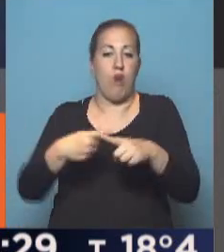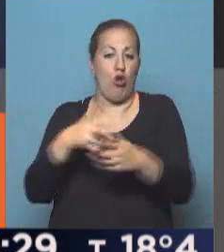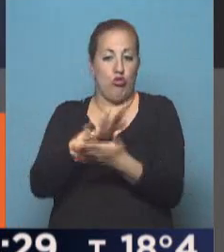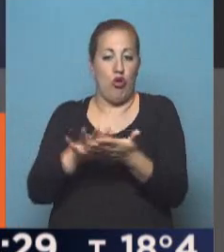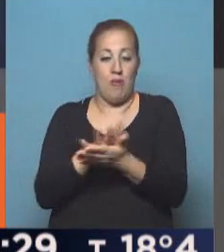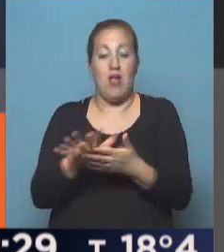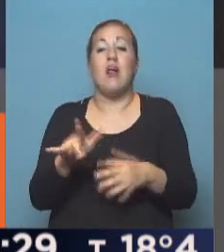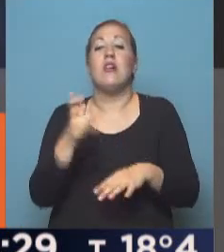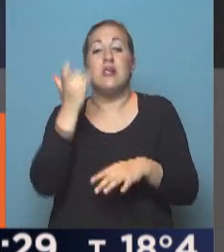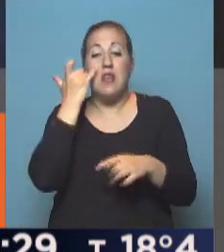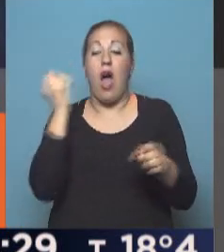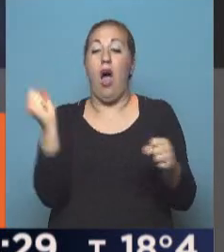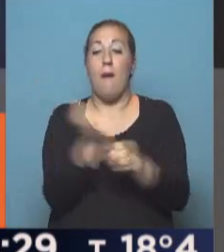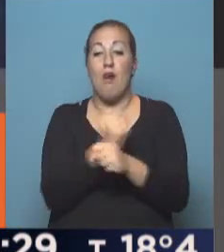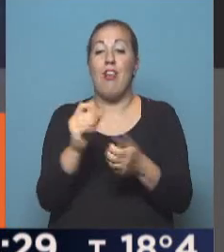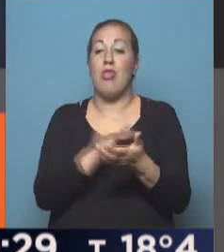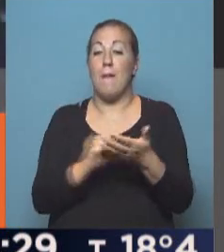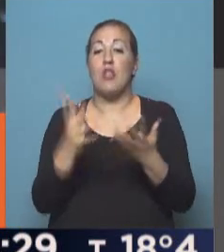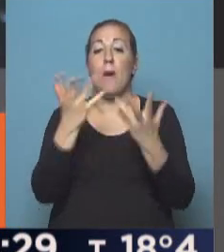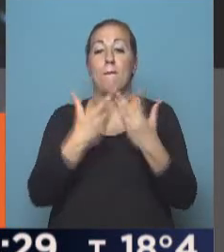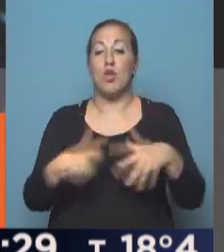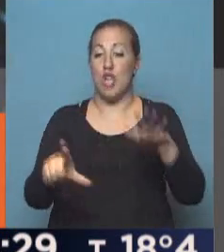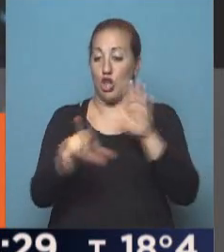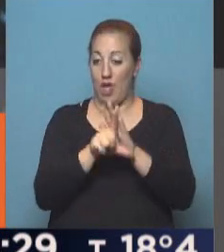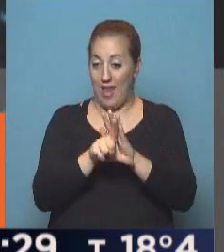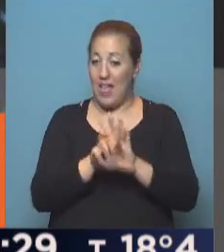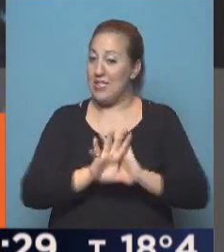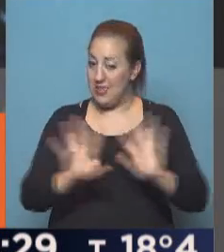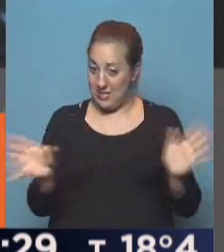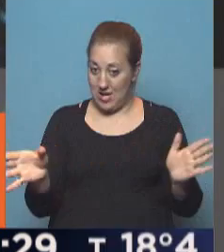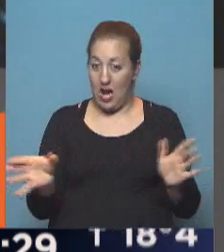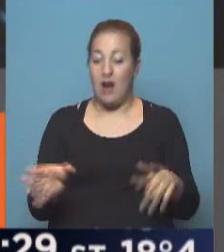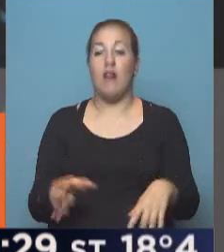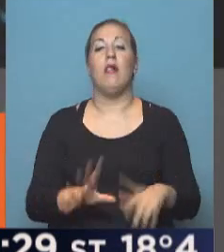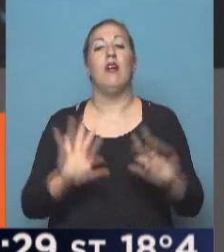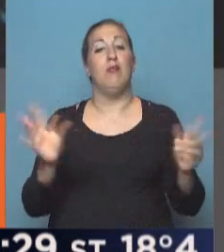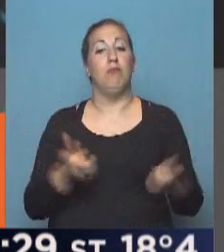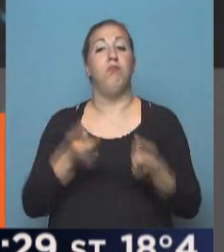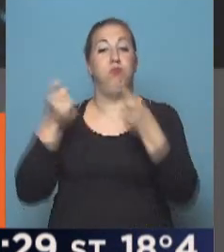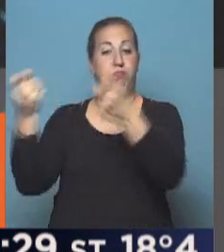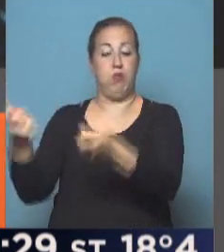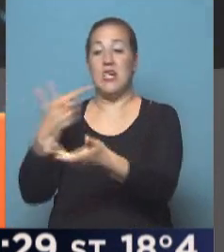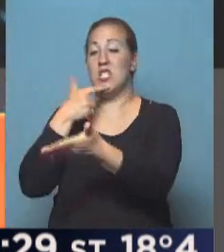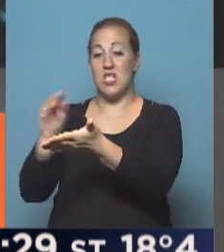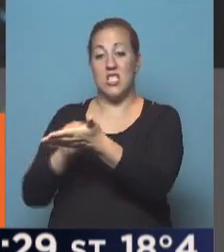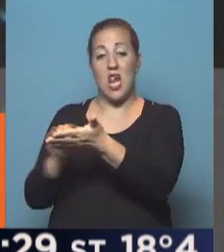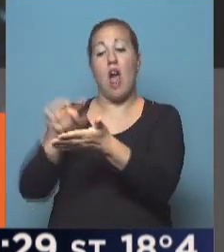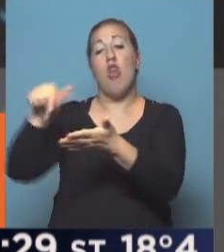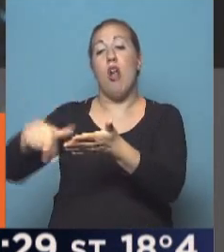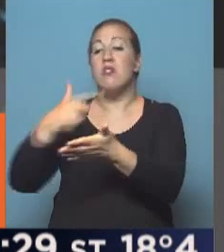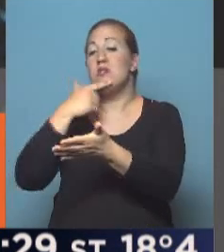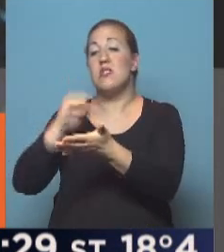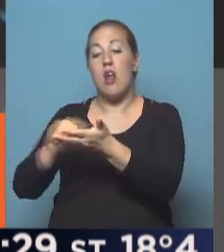por parte de la cámara de diputados un proyecto de ley en este sentido se giró la cámara de senadores y en el senado se está disco y